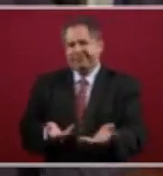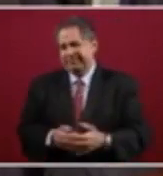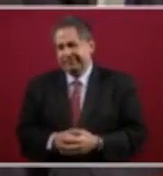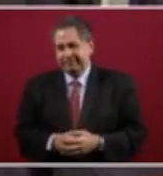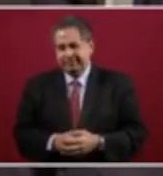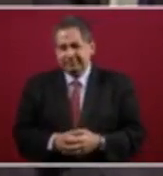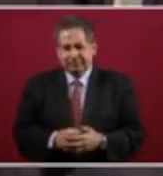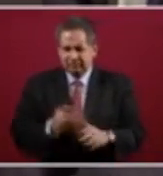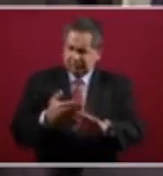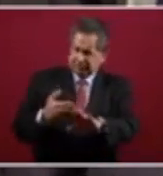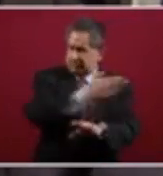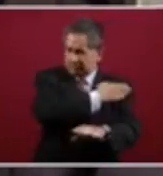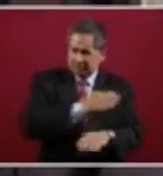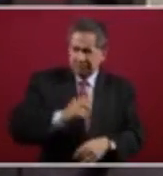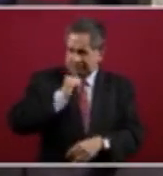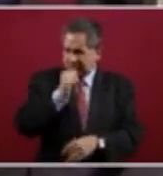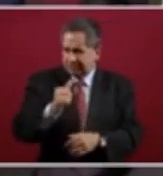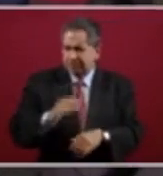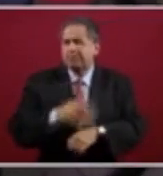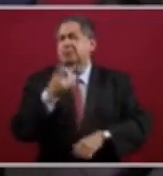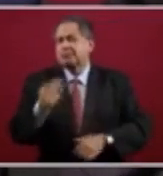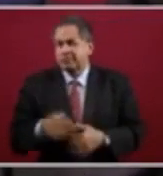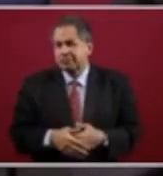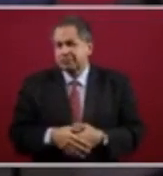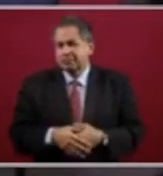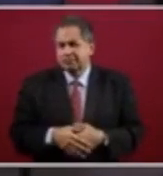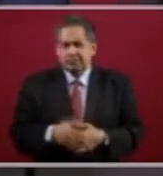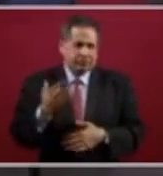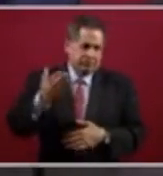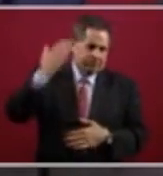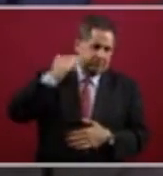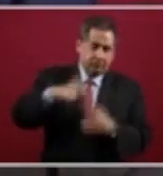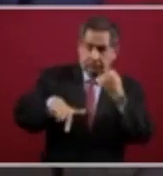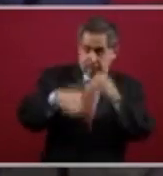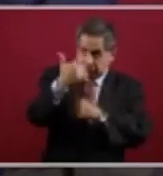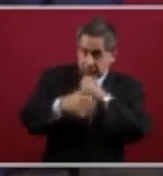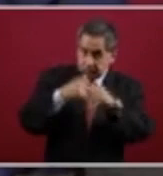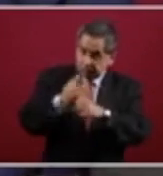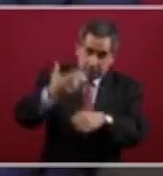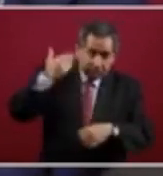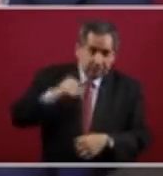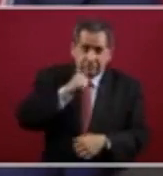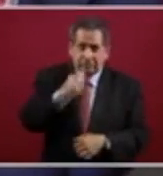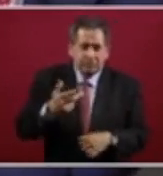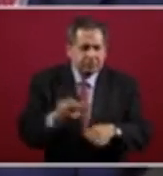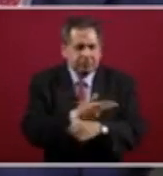¿Por qué no lo hicieron en los últimos 12 años?